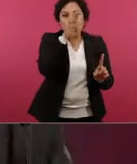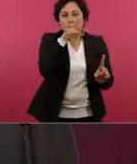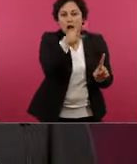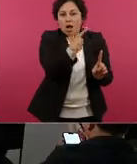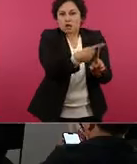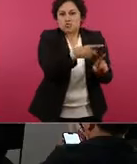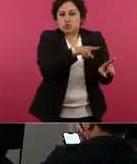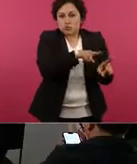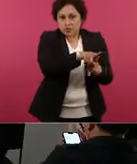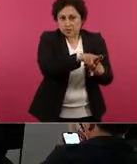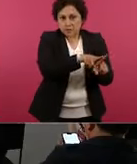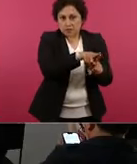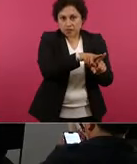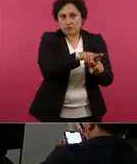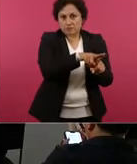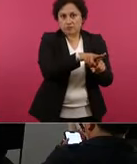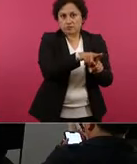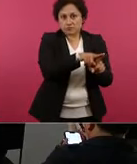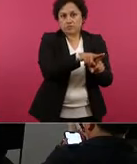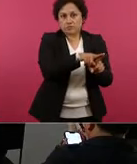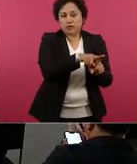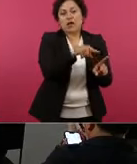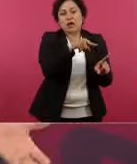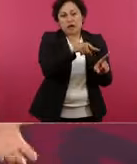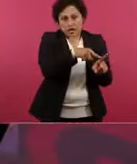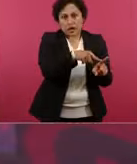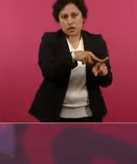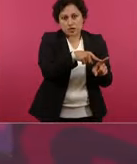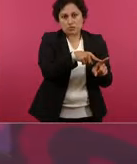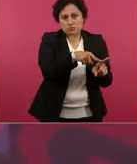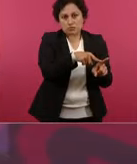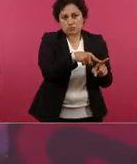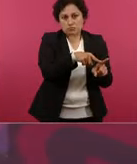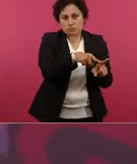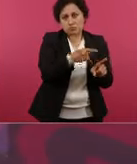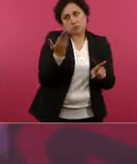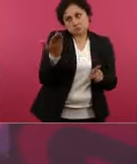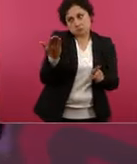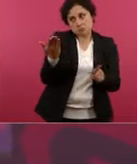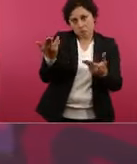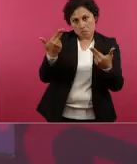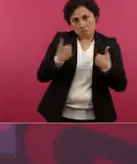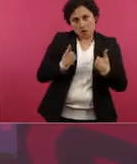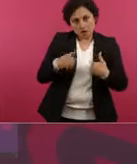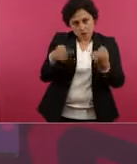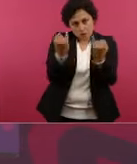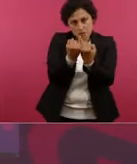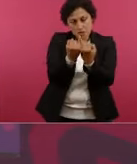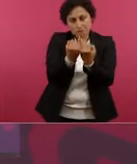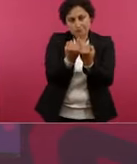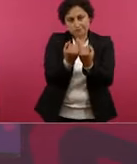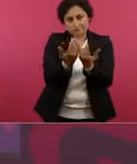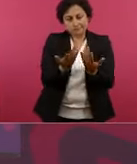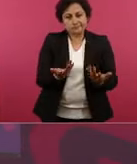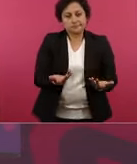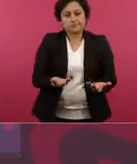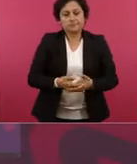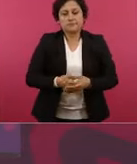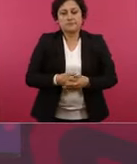iban a reclamar también la herencia o la parte de la herencia.